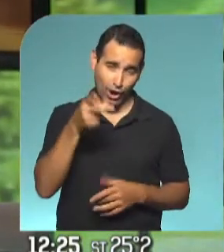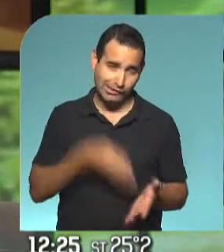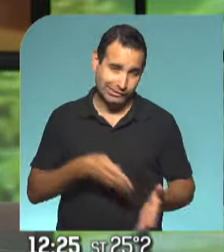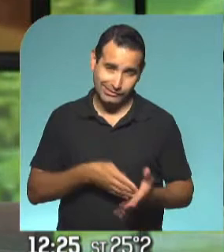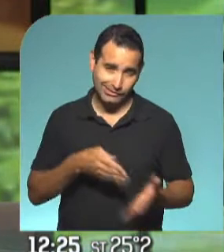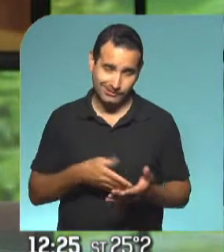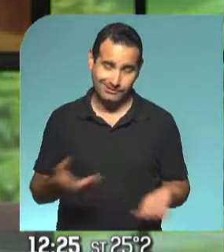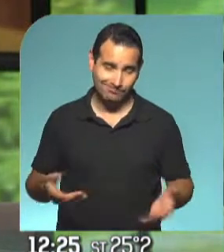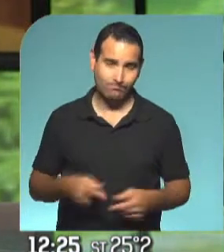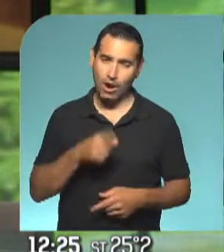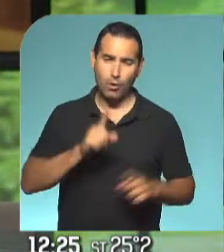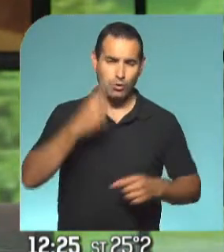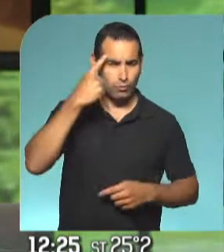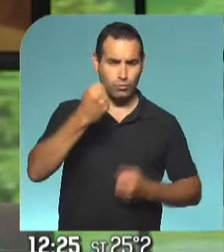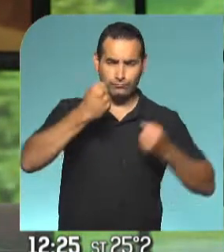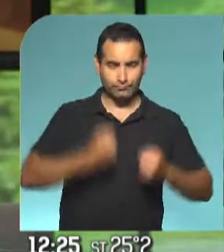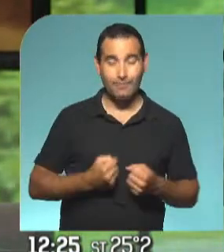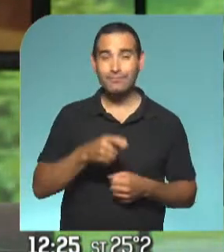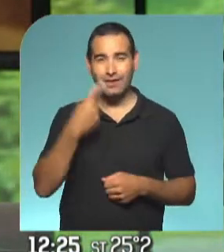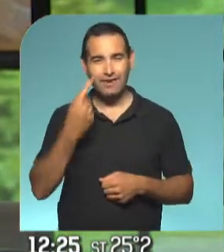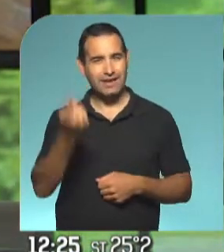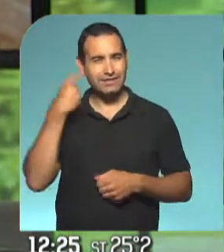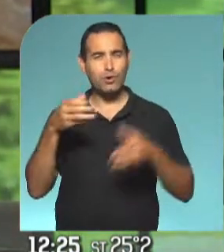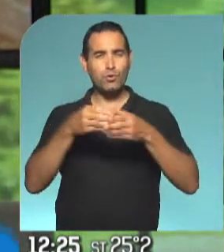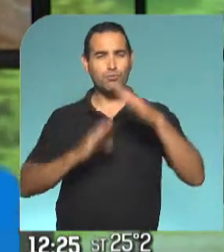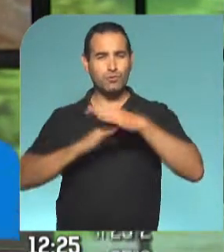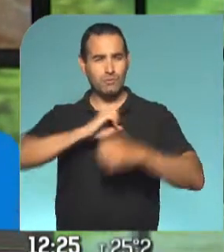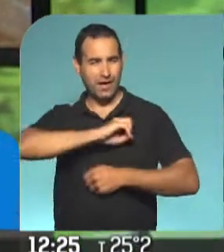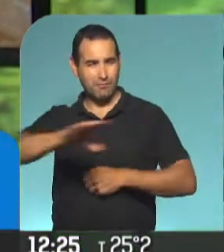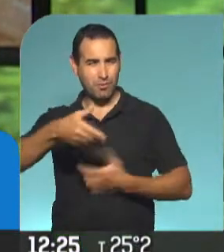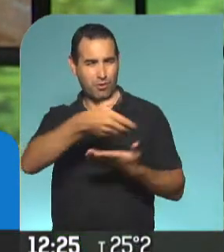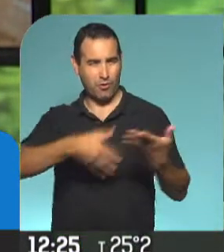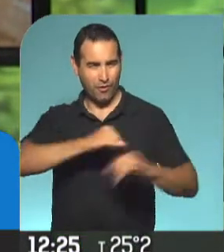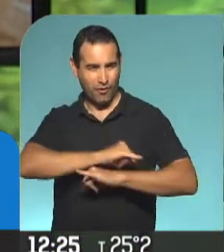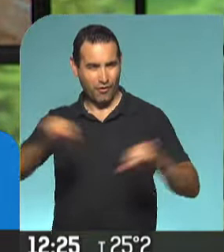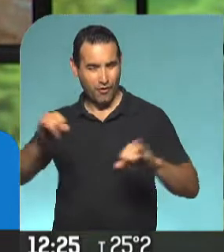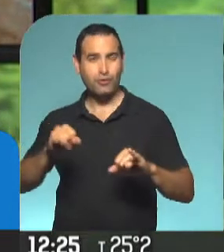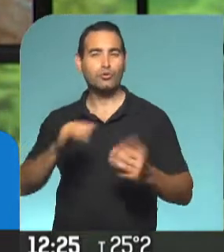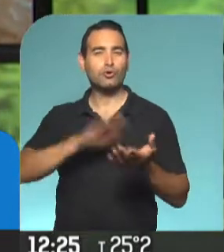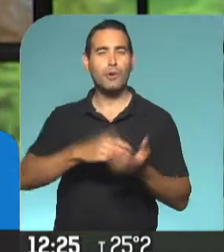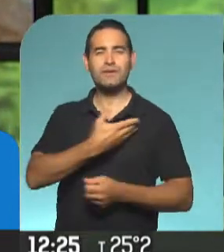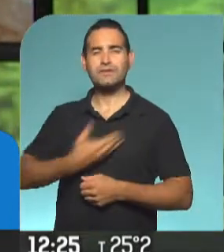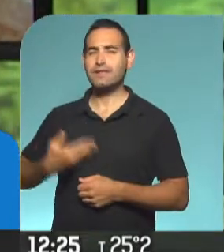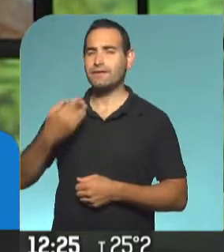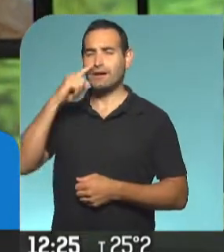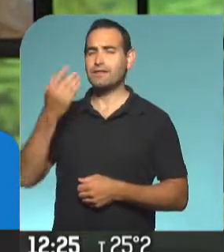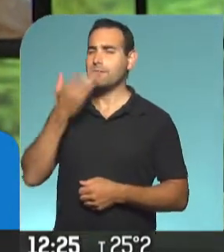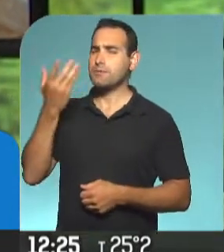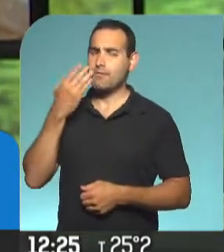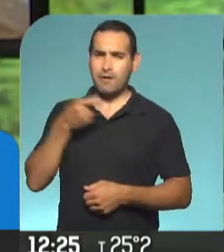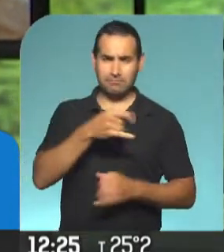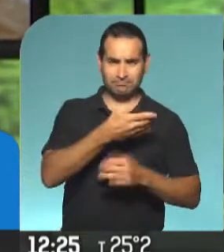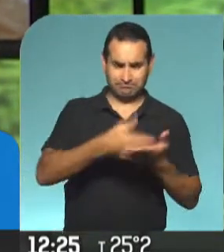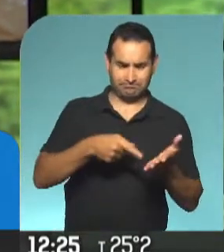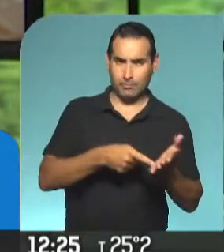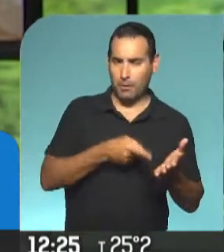bien y fíjate el comunicado que sea que ayer la mesa enlace como respuesta a las declaraciones del presidente alberto fernández fueron de una